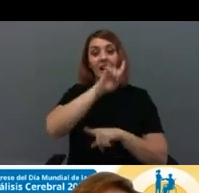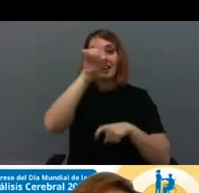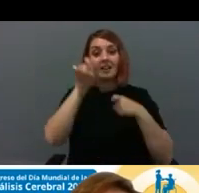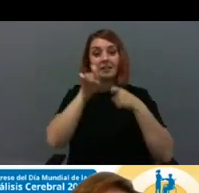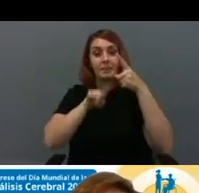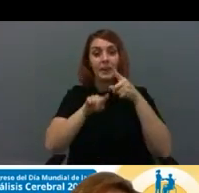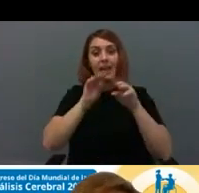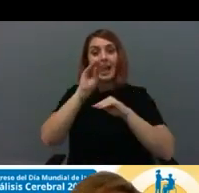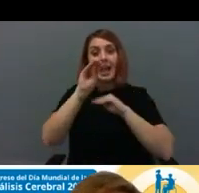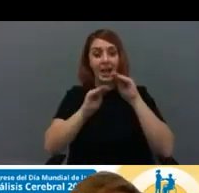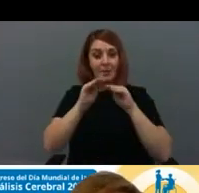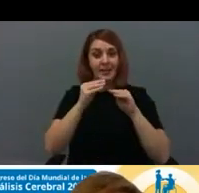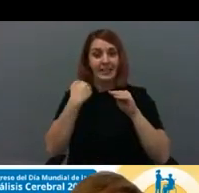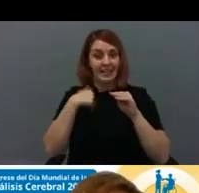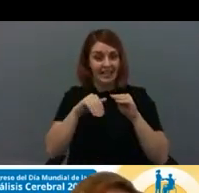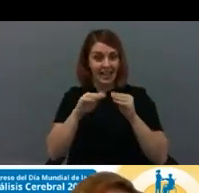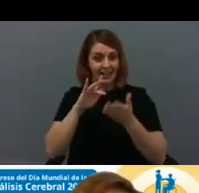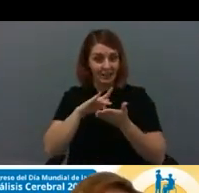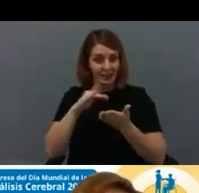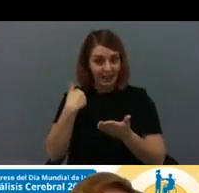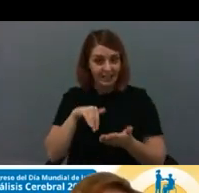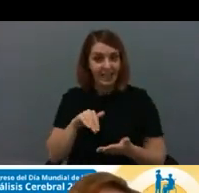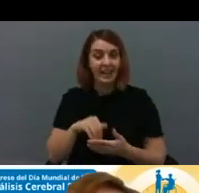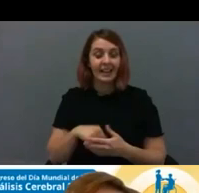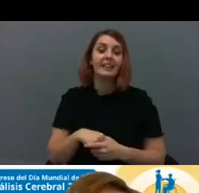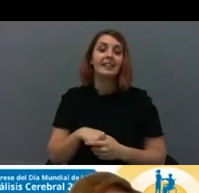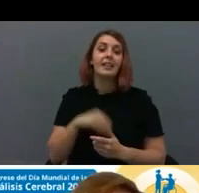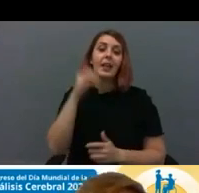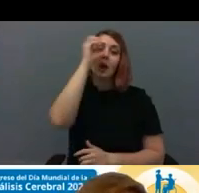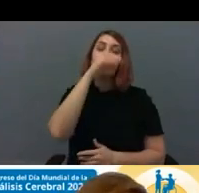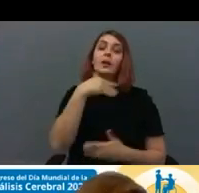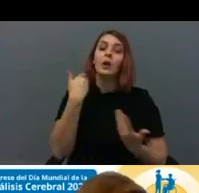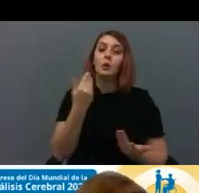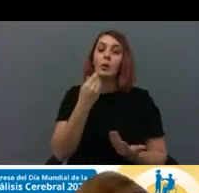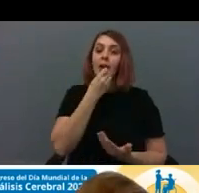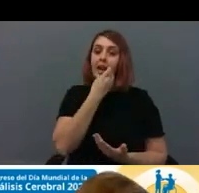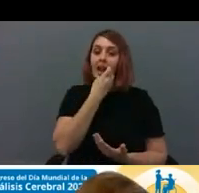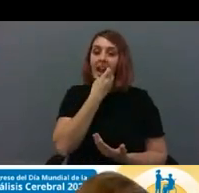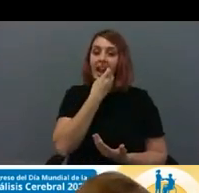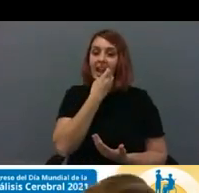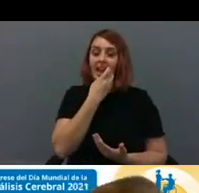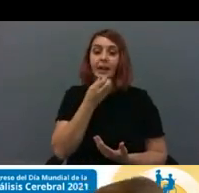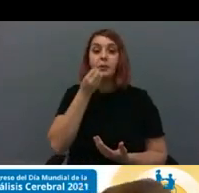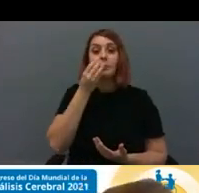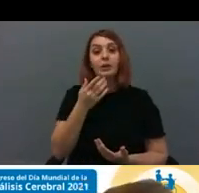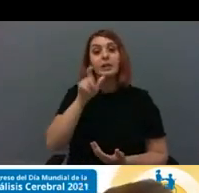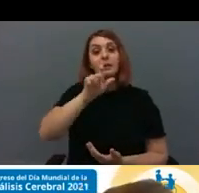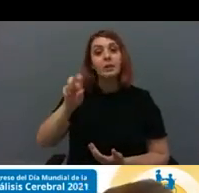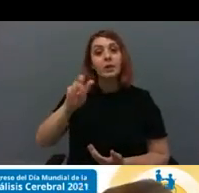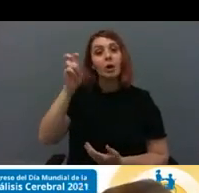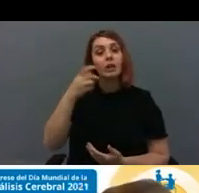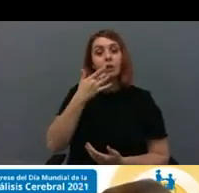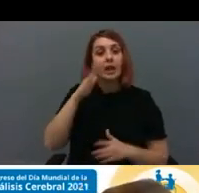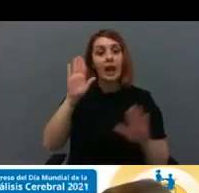ventanita del cuestionario de valoración. Y bueno, pues si alguna otra, en este caso Ángeles